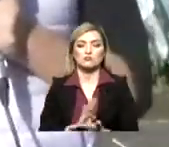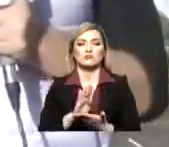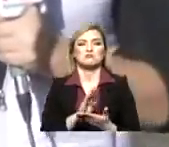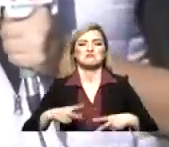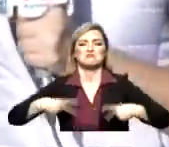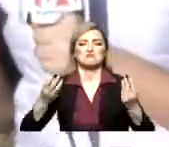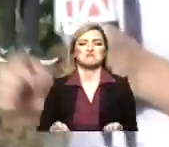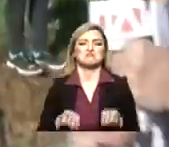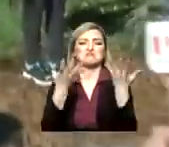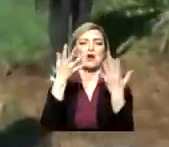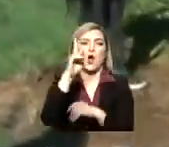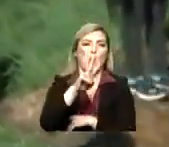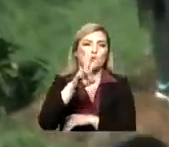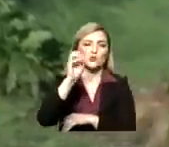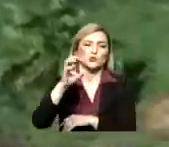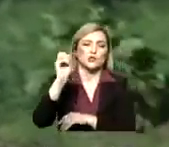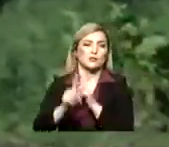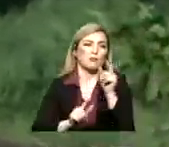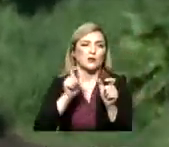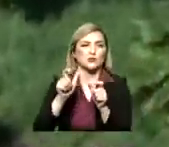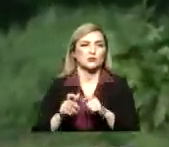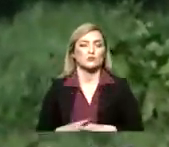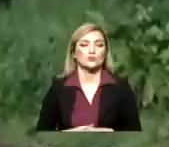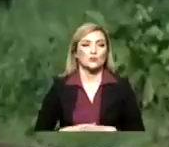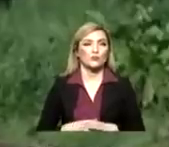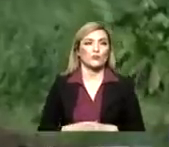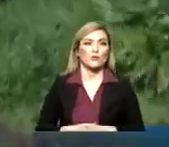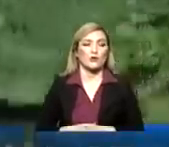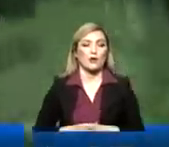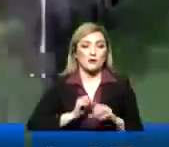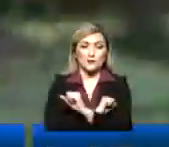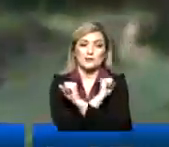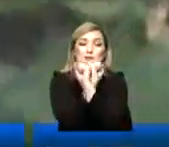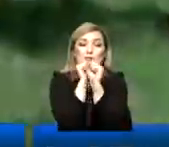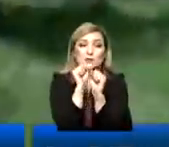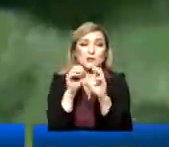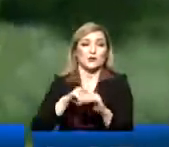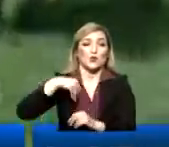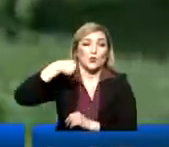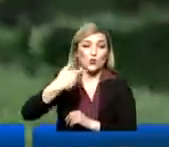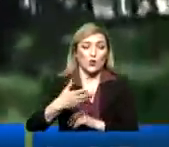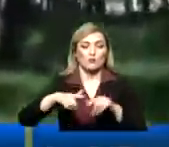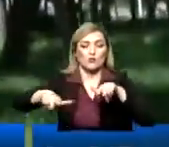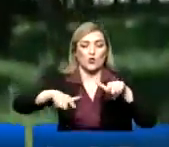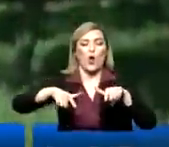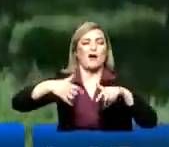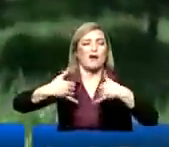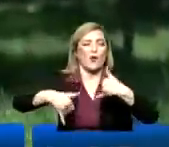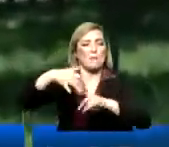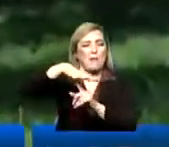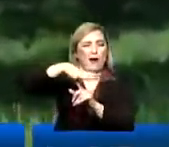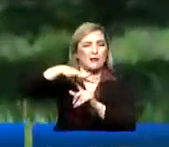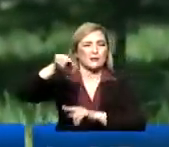viven alrededor de 200 habitantes que salen en las mañanas a este espacio recreacional. Sin